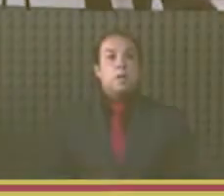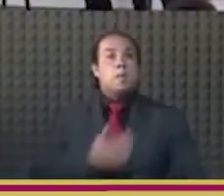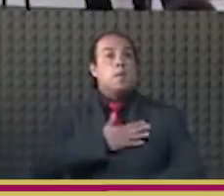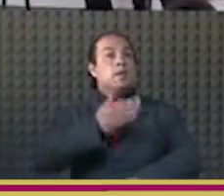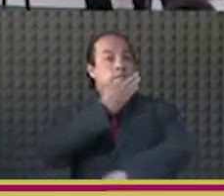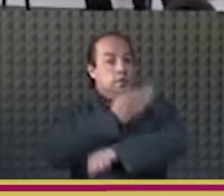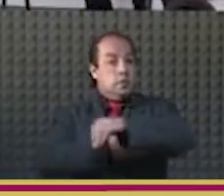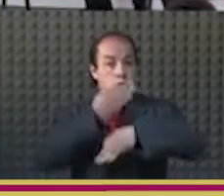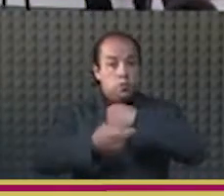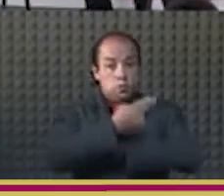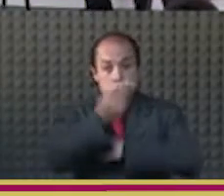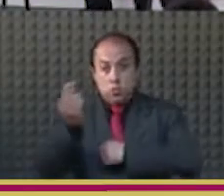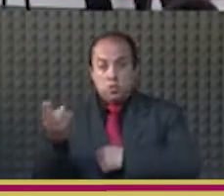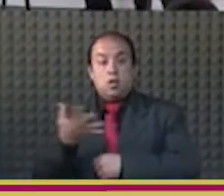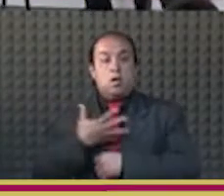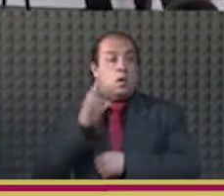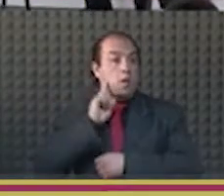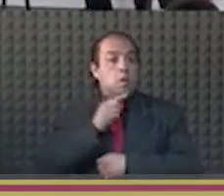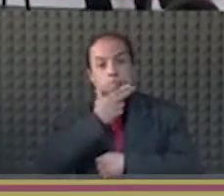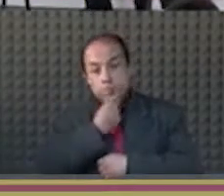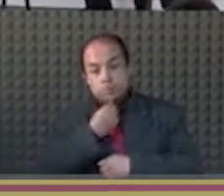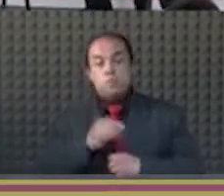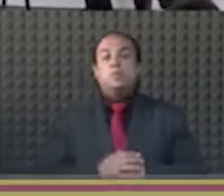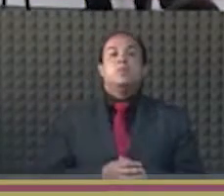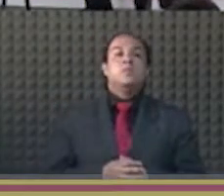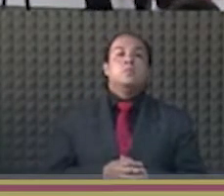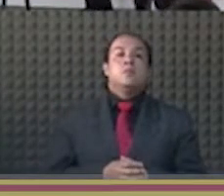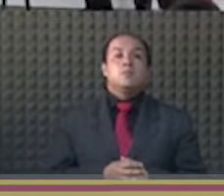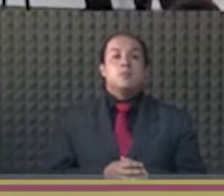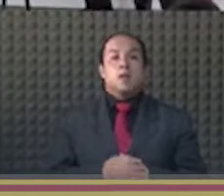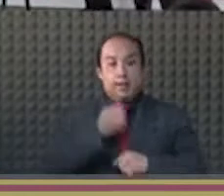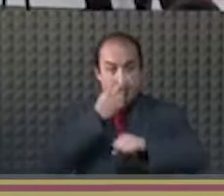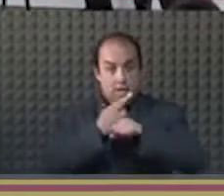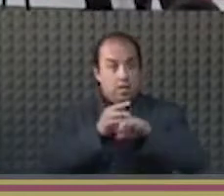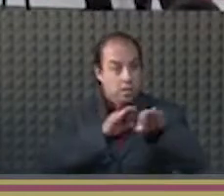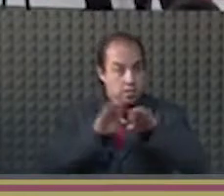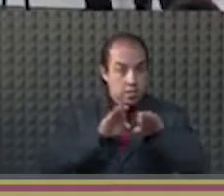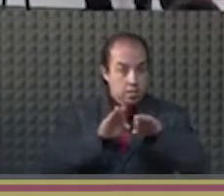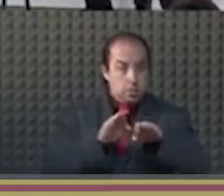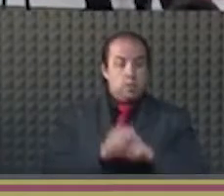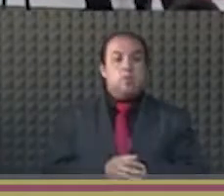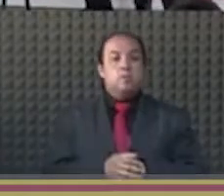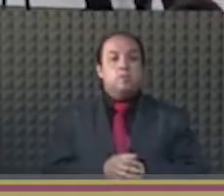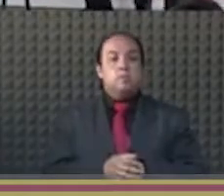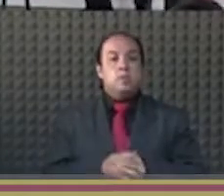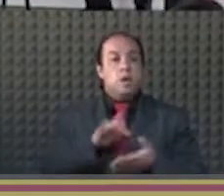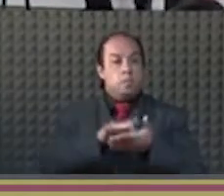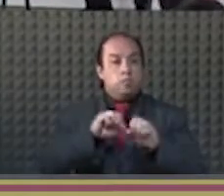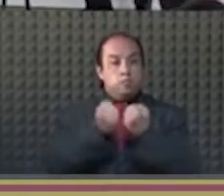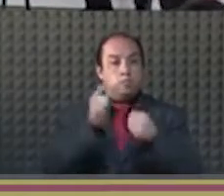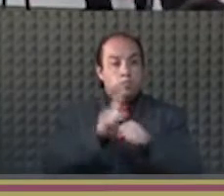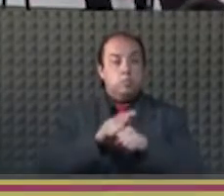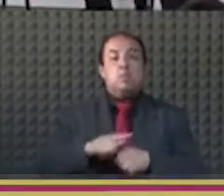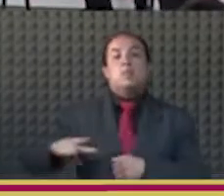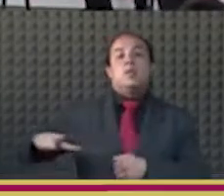Muy buenas tardes tengan todas y todos ustedes. La Secretaría del Trabajo y Previsión Social del